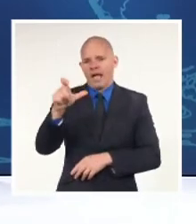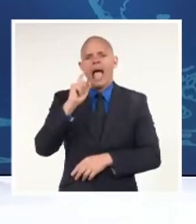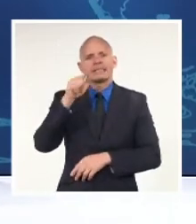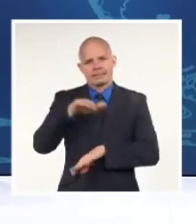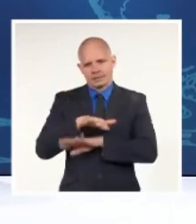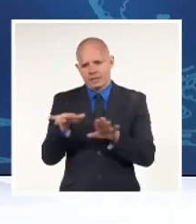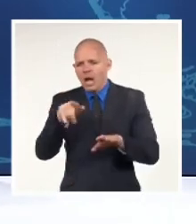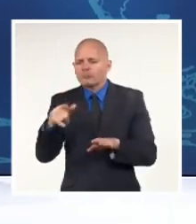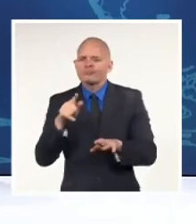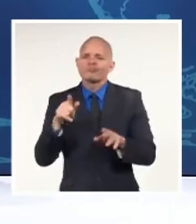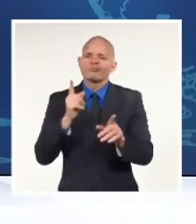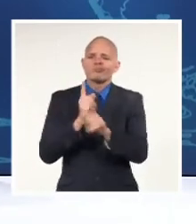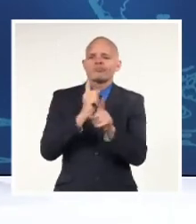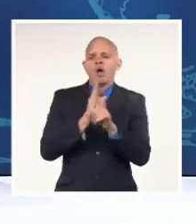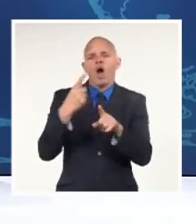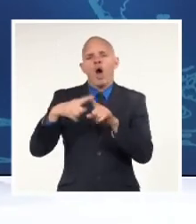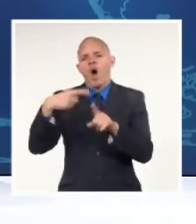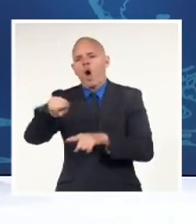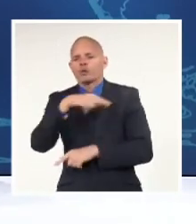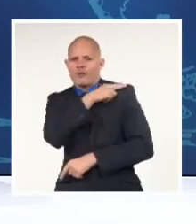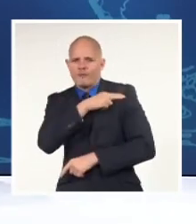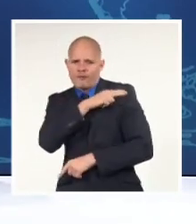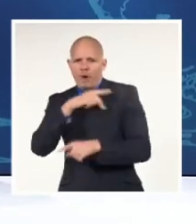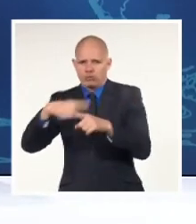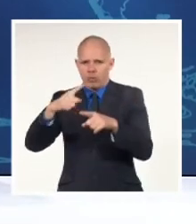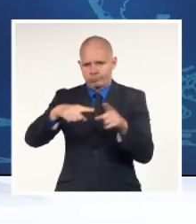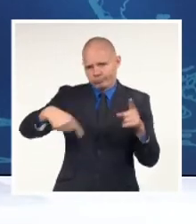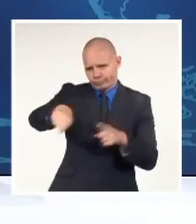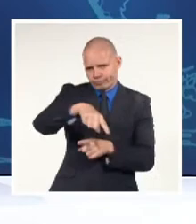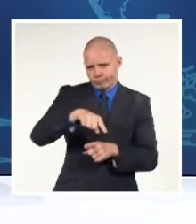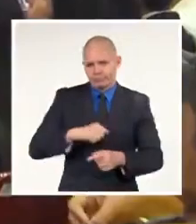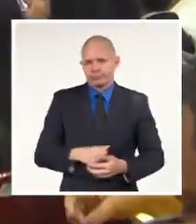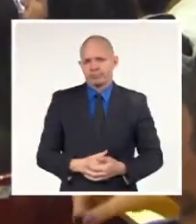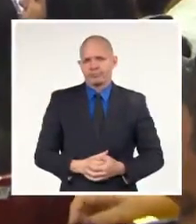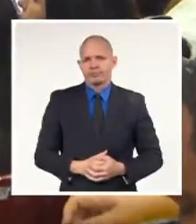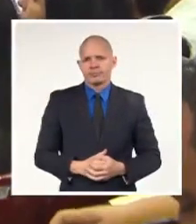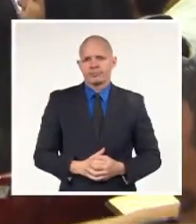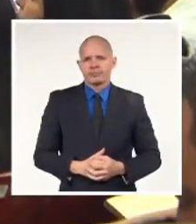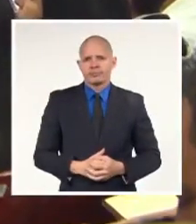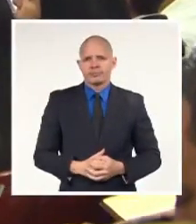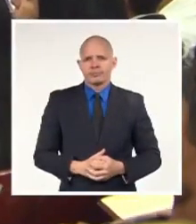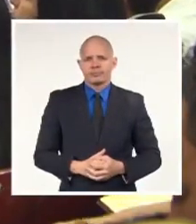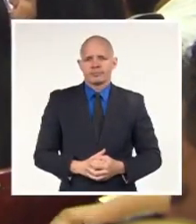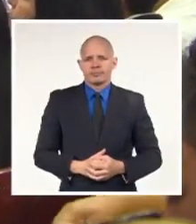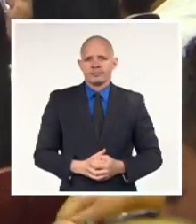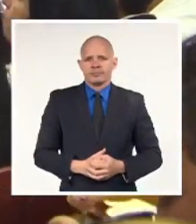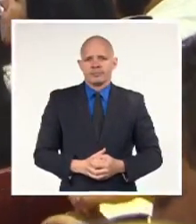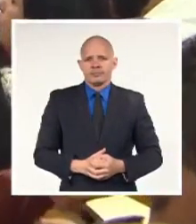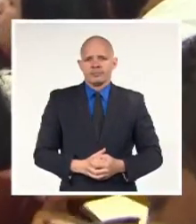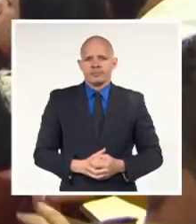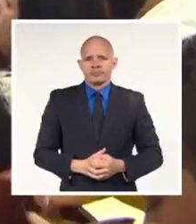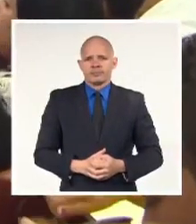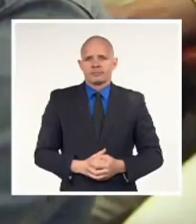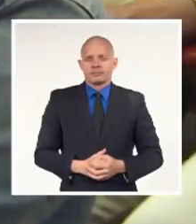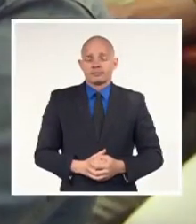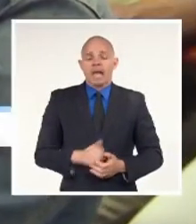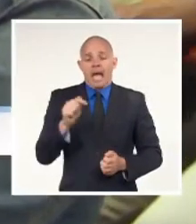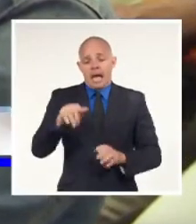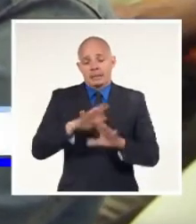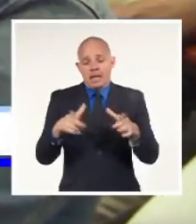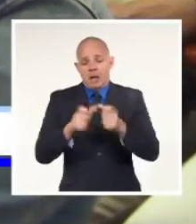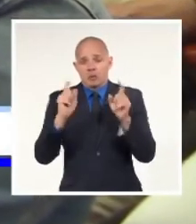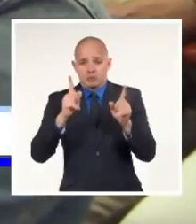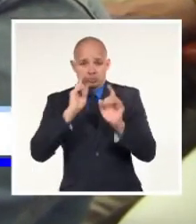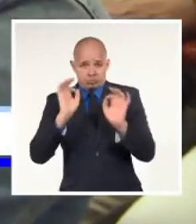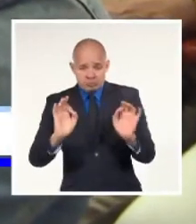las principales autoridades de la provincia y directores de entidades. ¿Qué más vamos a hacer para que el 2023 sea